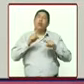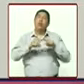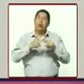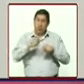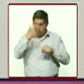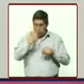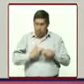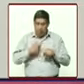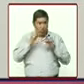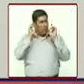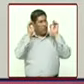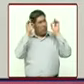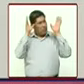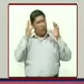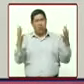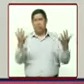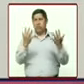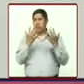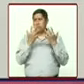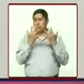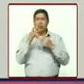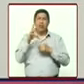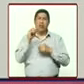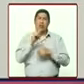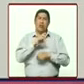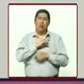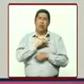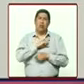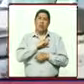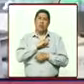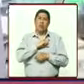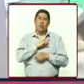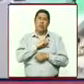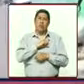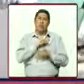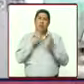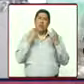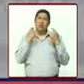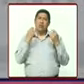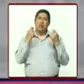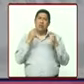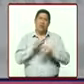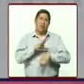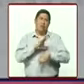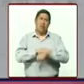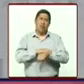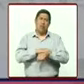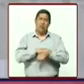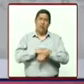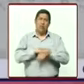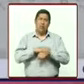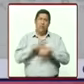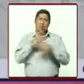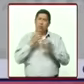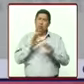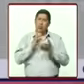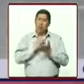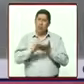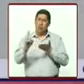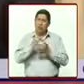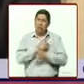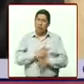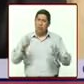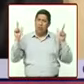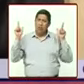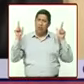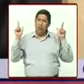Y nos vemos sorprendidos con la presencia de más de 30 efectivos policiales que pretenden aprehendernos y privarnos de nuestro derecho a la libertad en